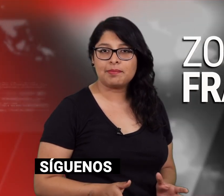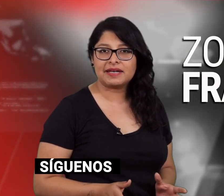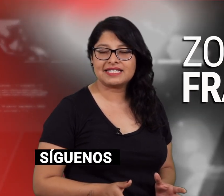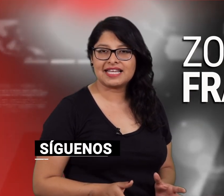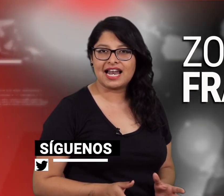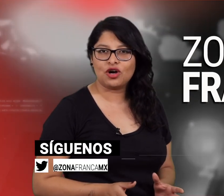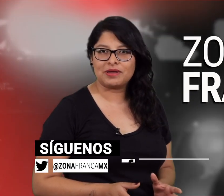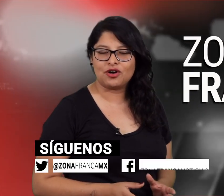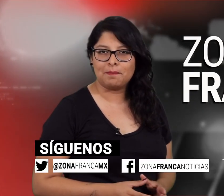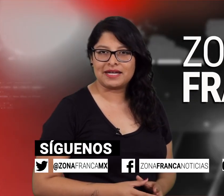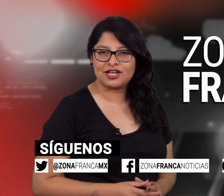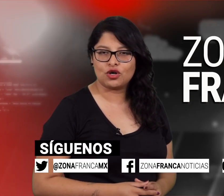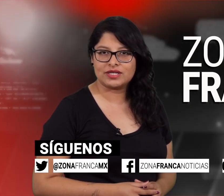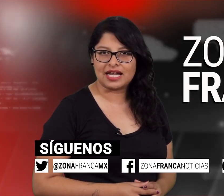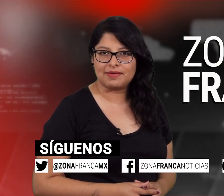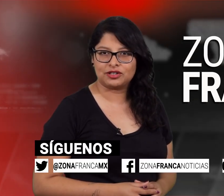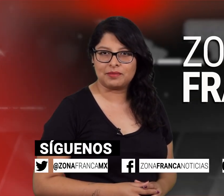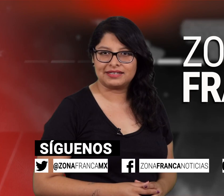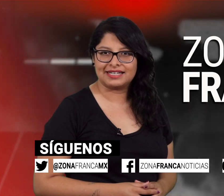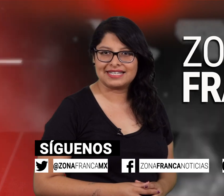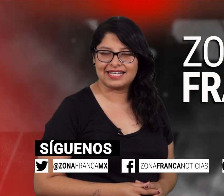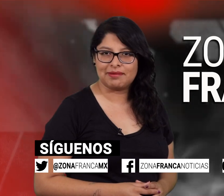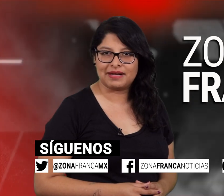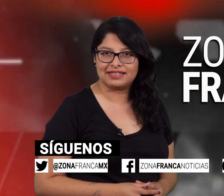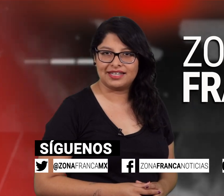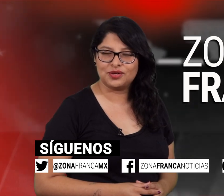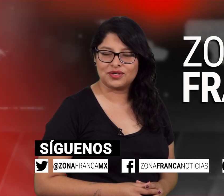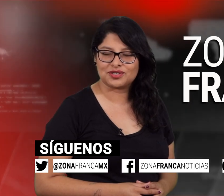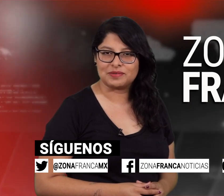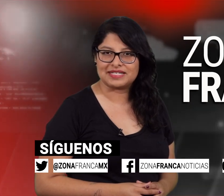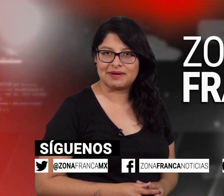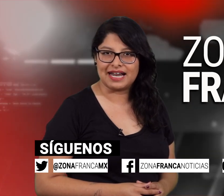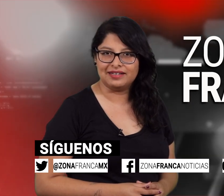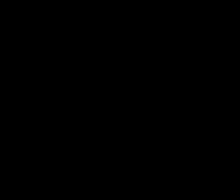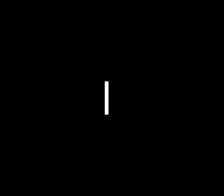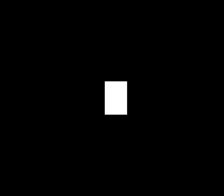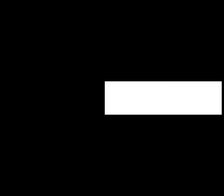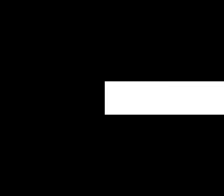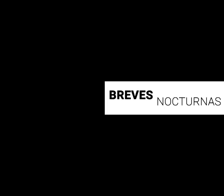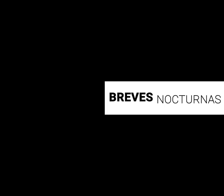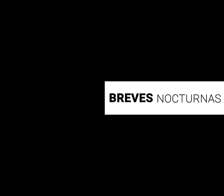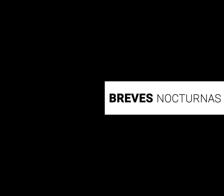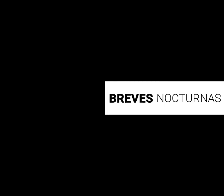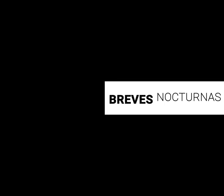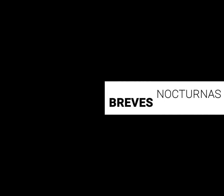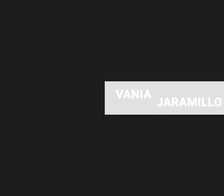Y si te perdiste algo, mi compañero Luis Alberto Martínez tiene para ti un resumen semanal.